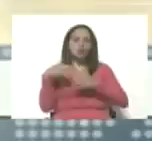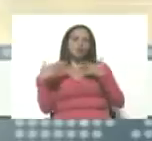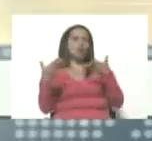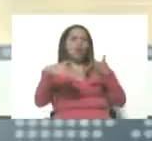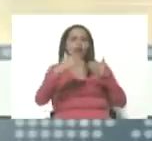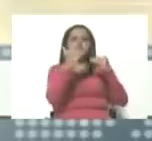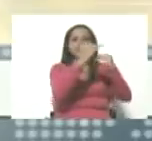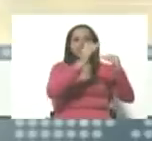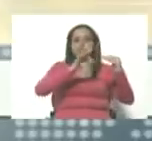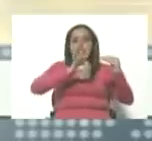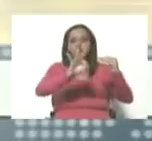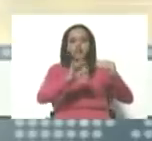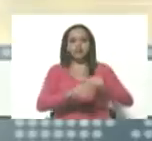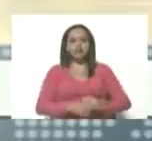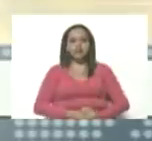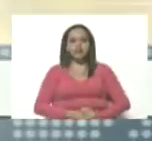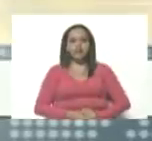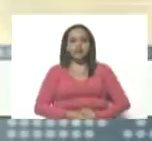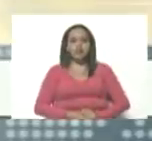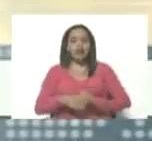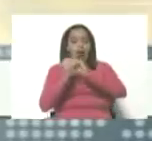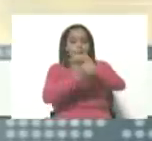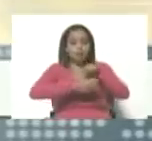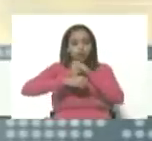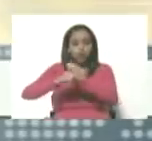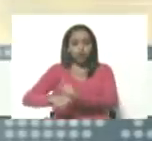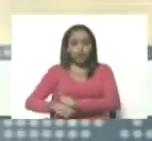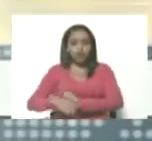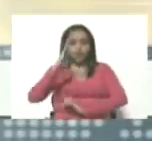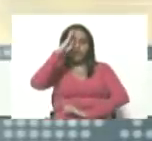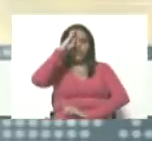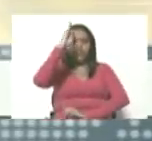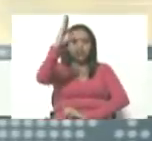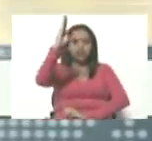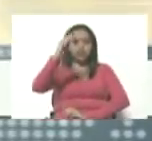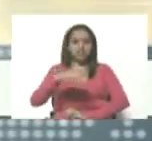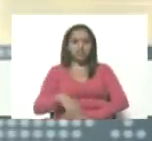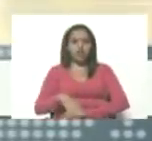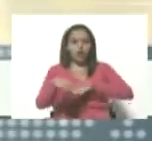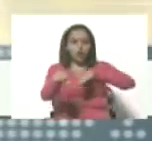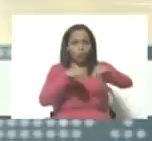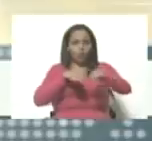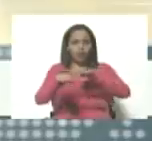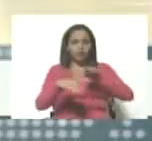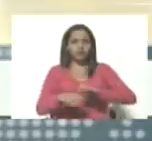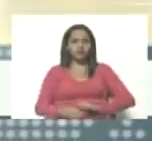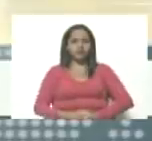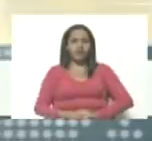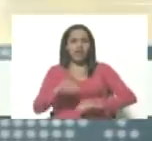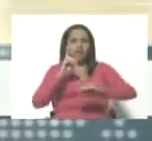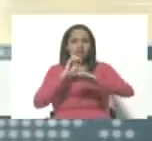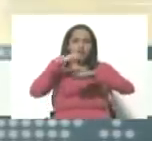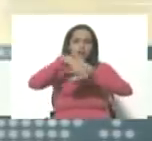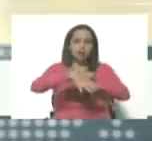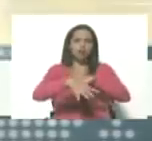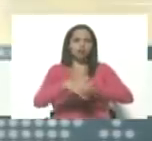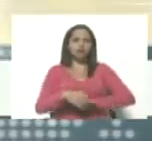continuación. Amazonas, Barinas, Cojedes, Delta